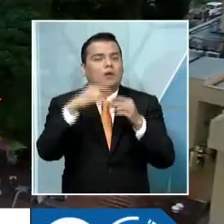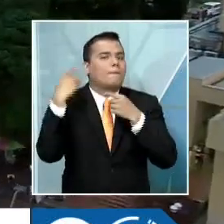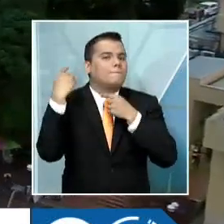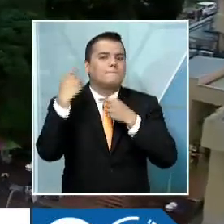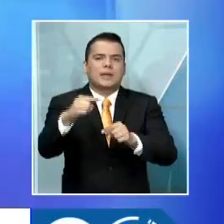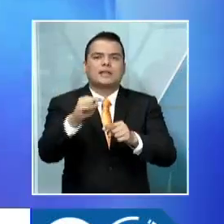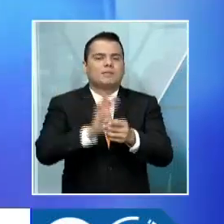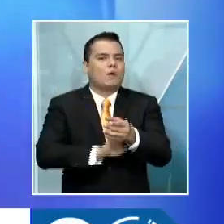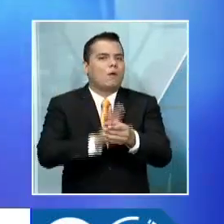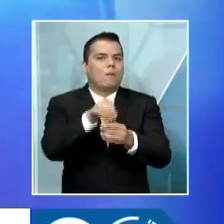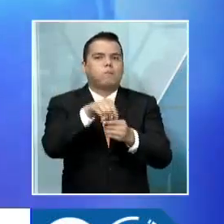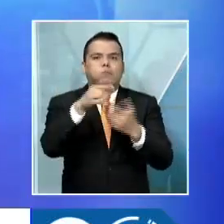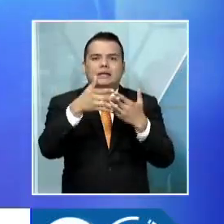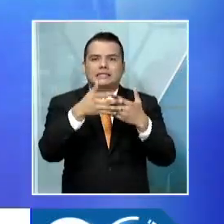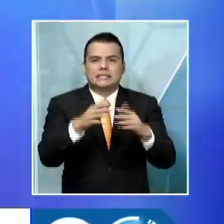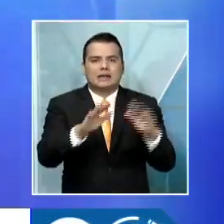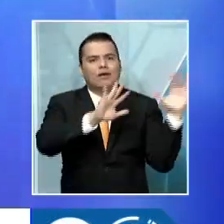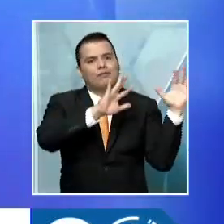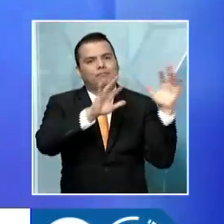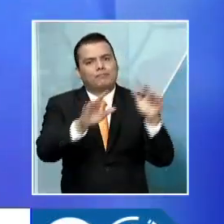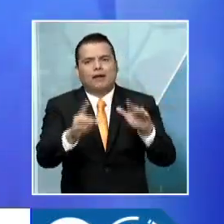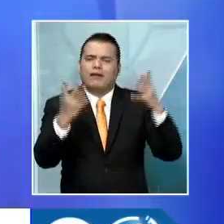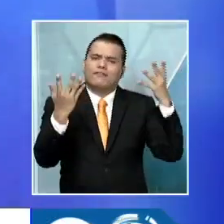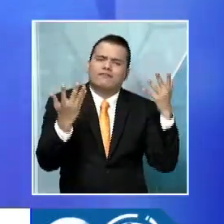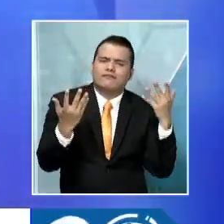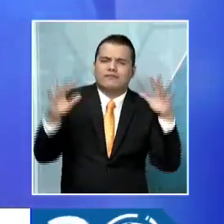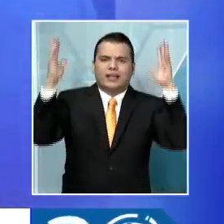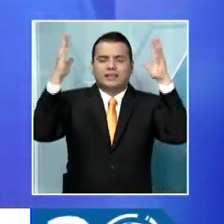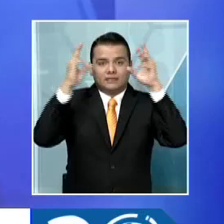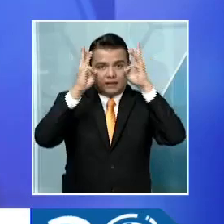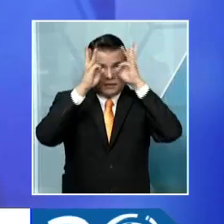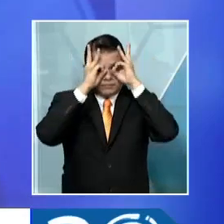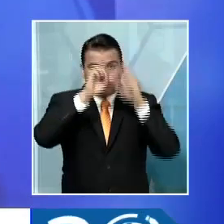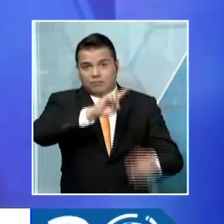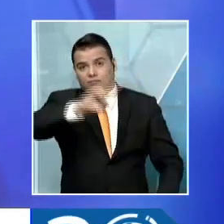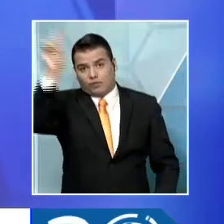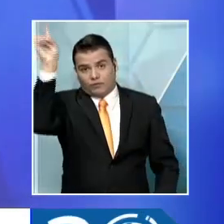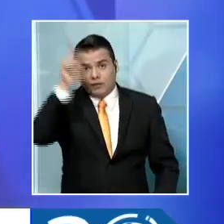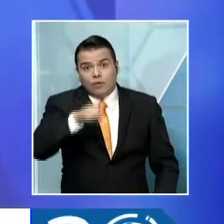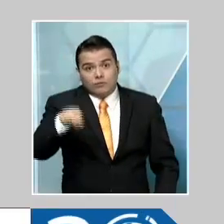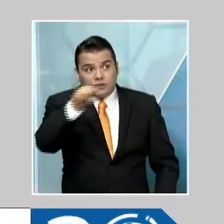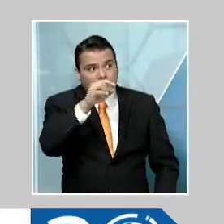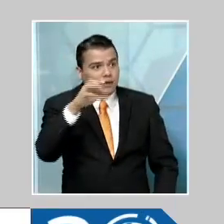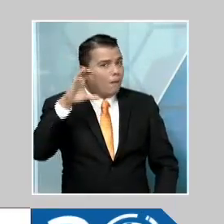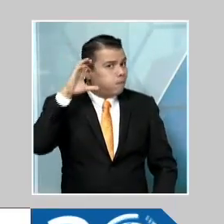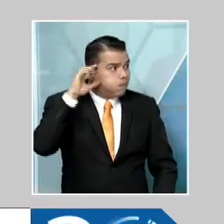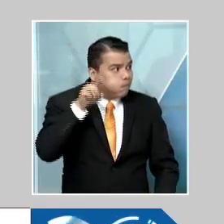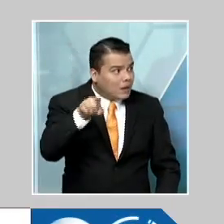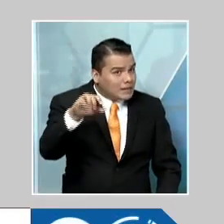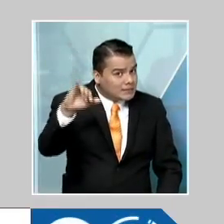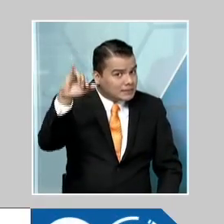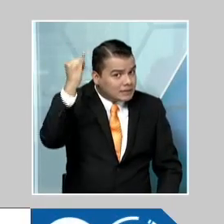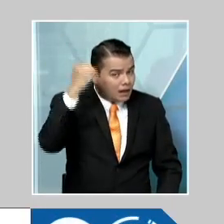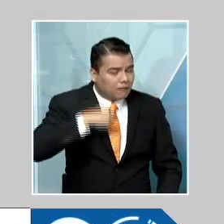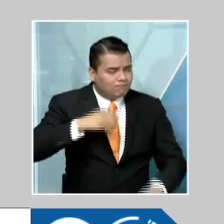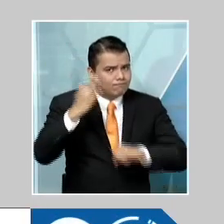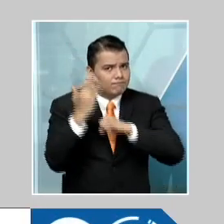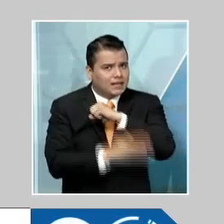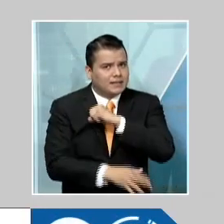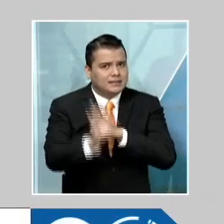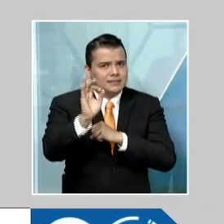puente festivo y no podrán realizar eventos ni celebraciones con motivo del Halloween si no serán sancionados. Mientras tanto, los municipios de